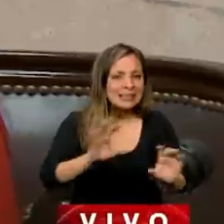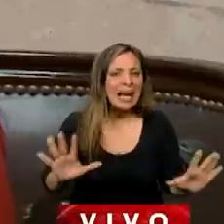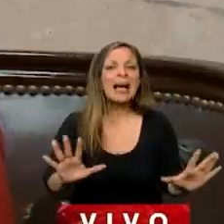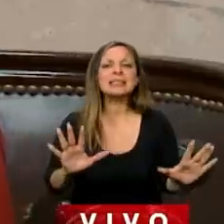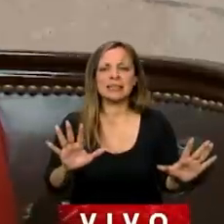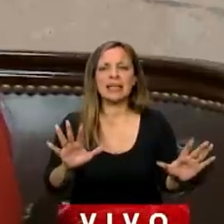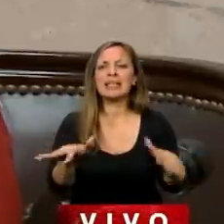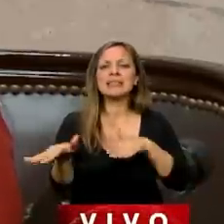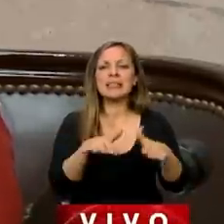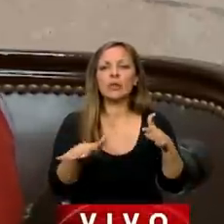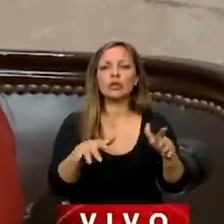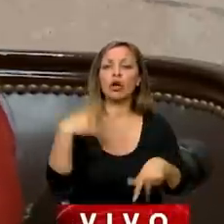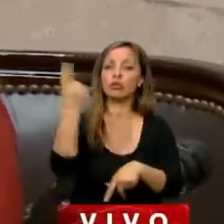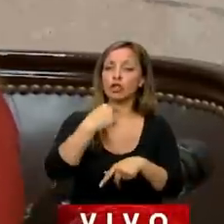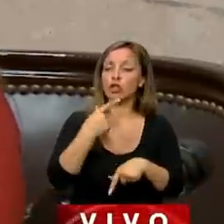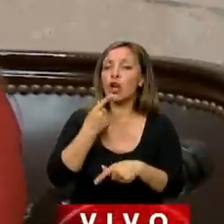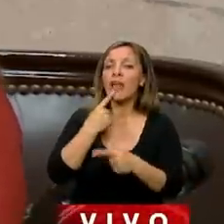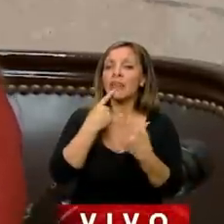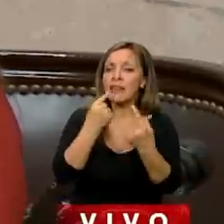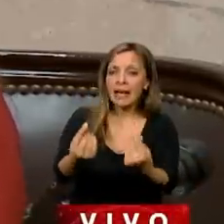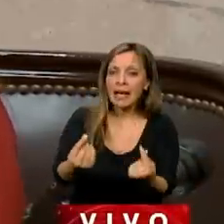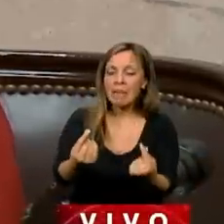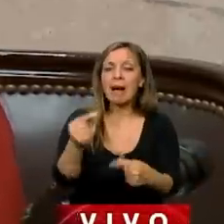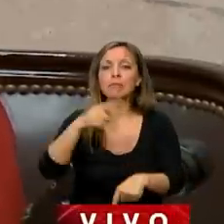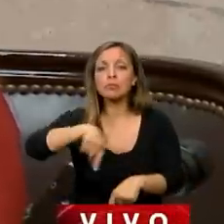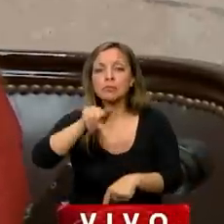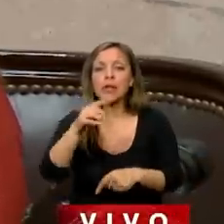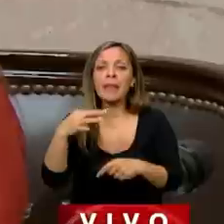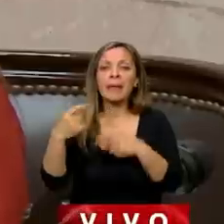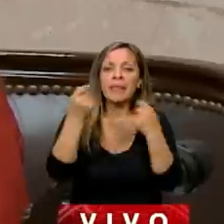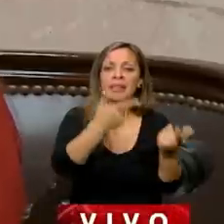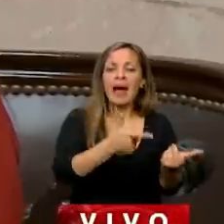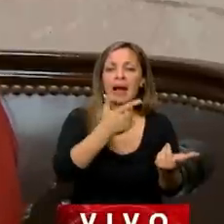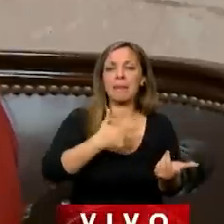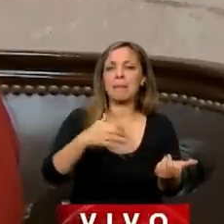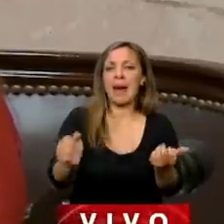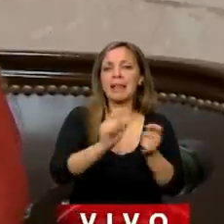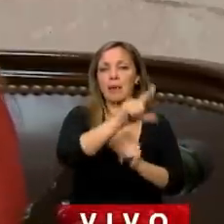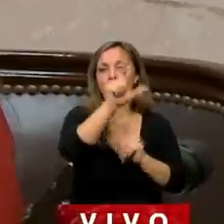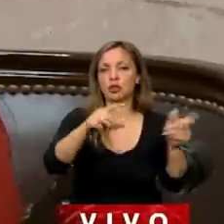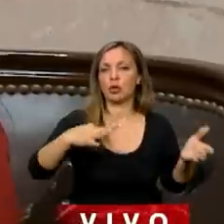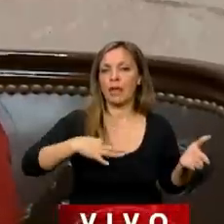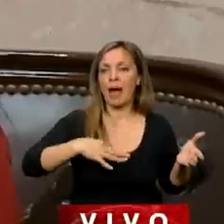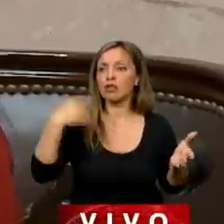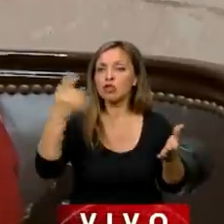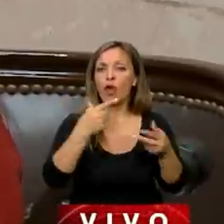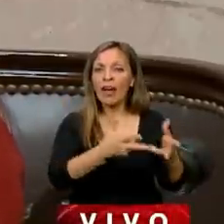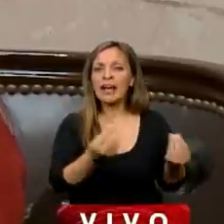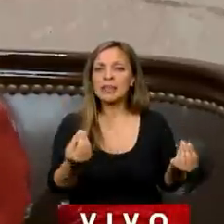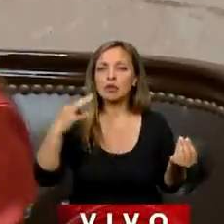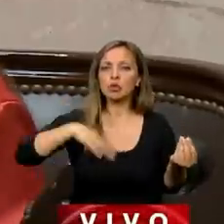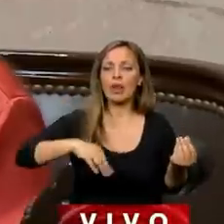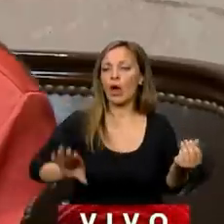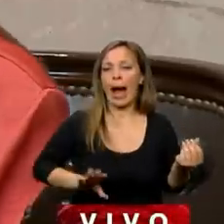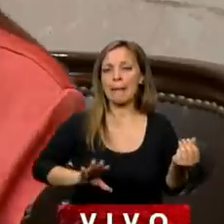les reclamamos que den la vida por la patria y los ciudadanos, y solo les retribuimos con el escarnio y sueldos de